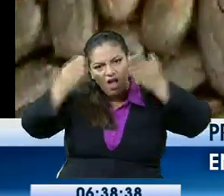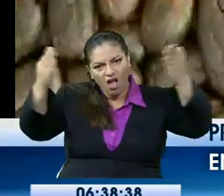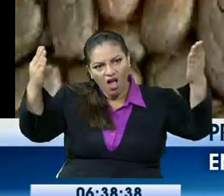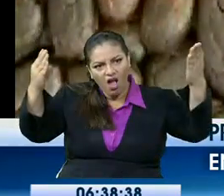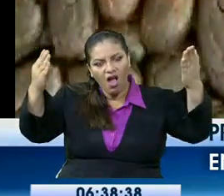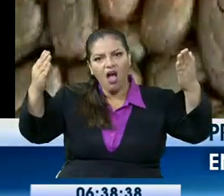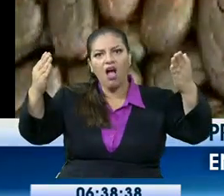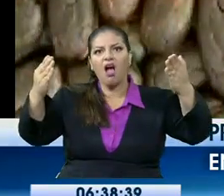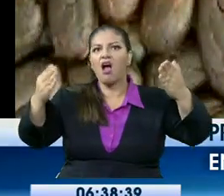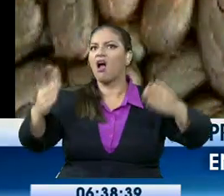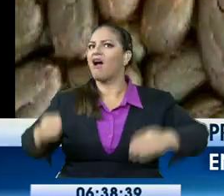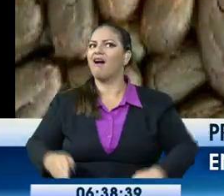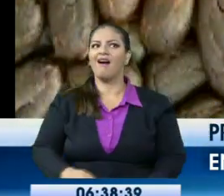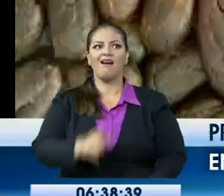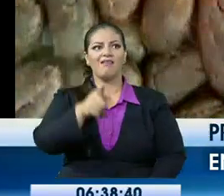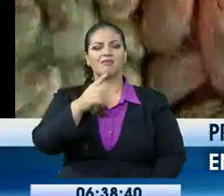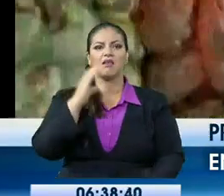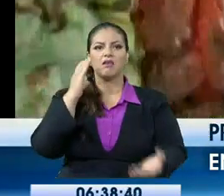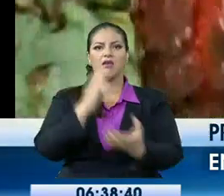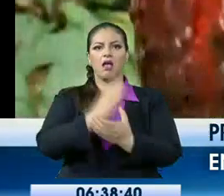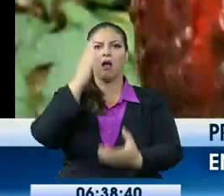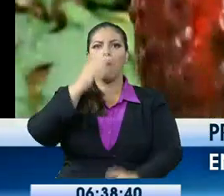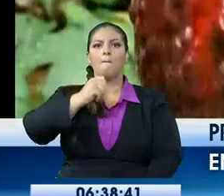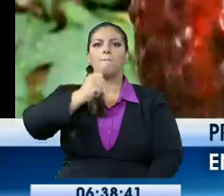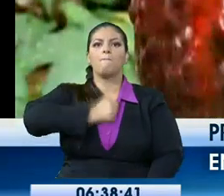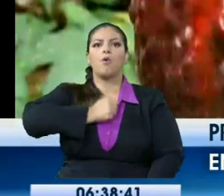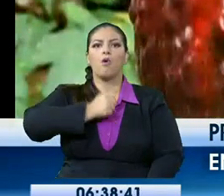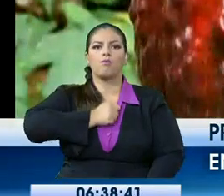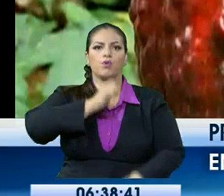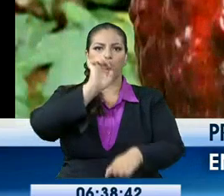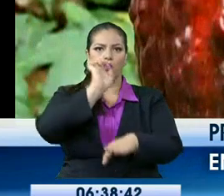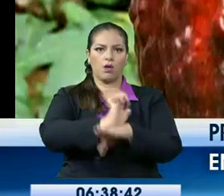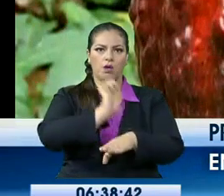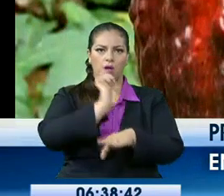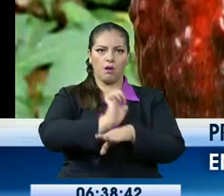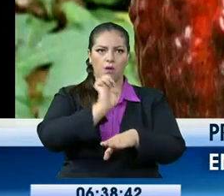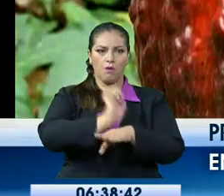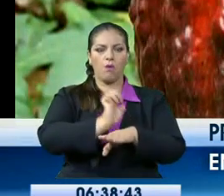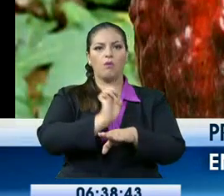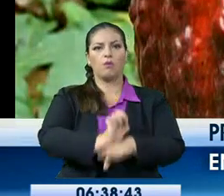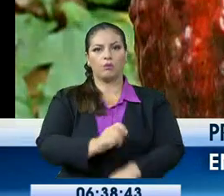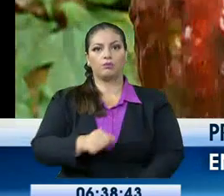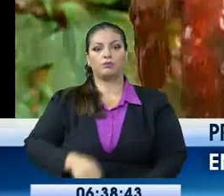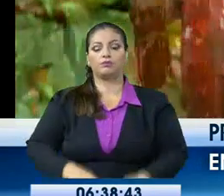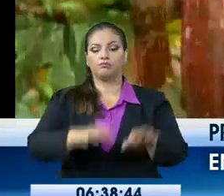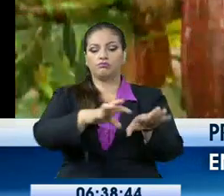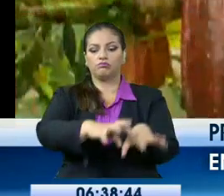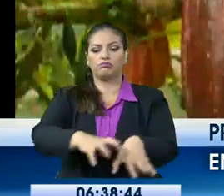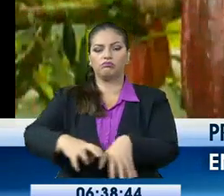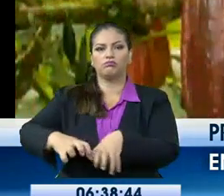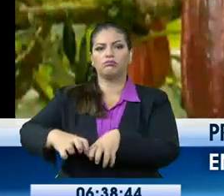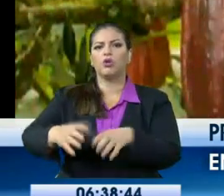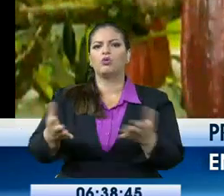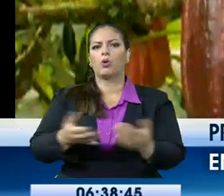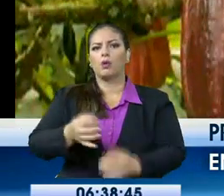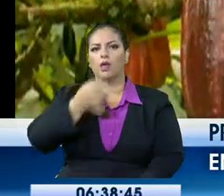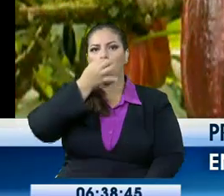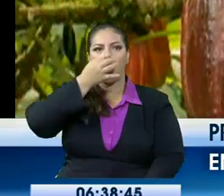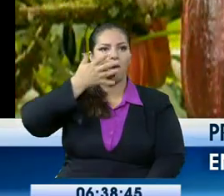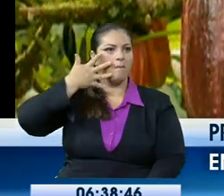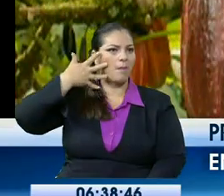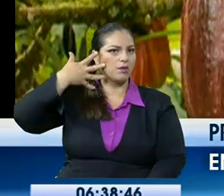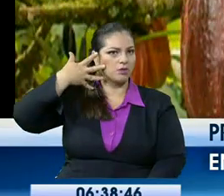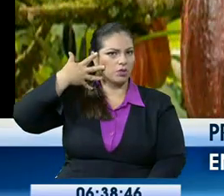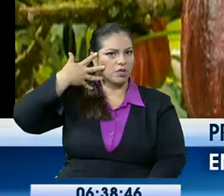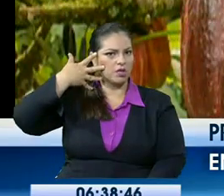una variedad llamada Theobroma cacao, que tiene su punto de origen en la alta Amazonía y que ha sido utilizada por más